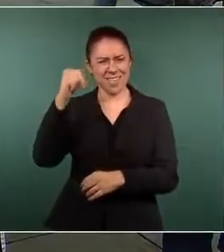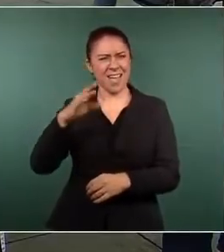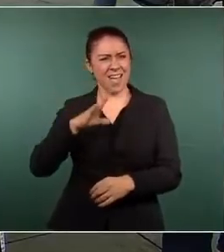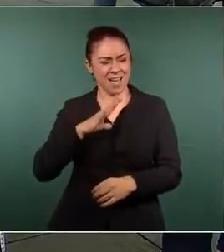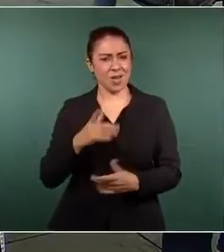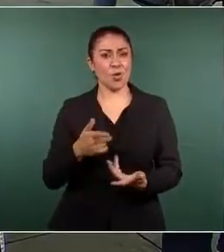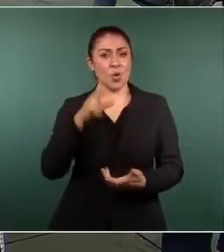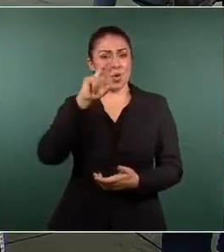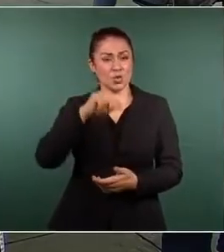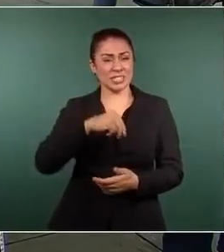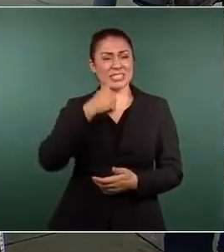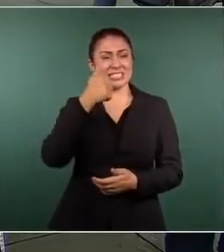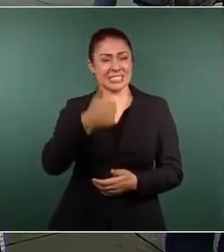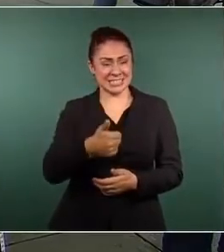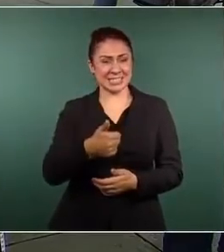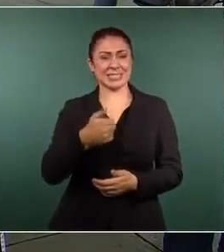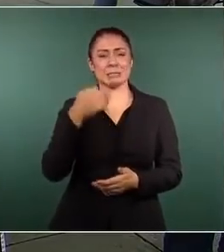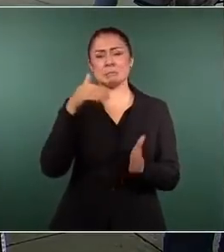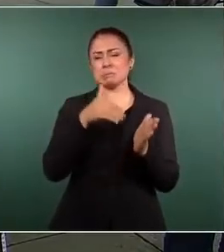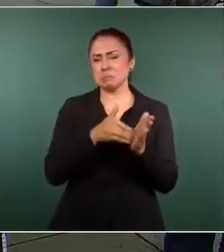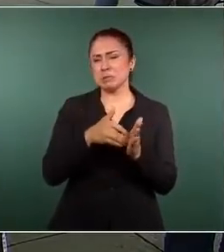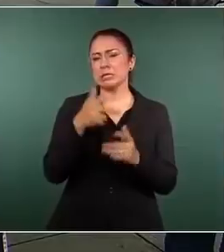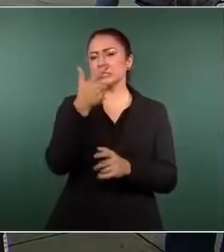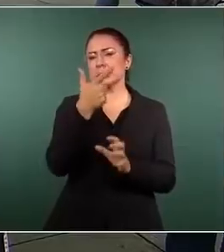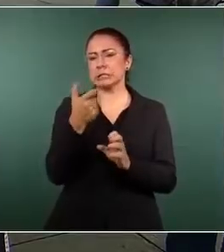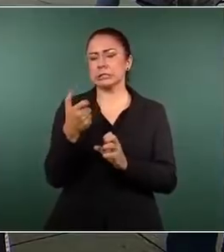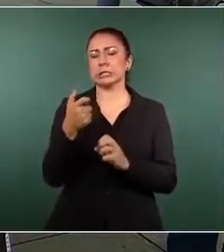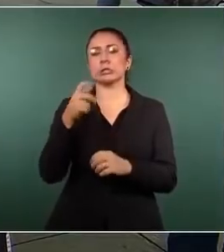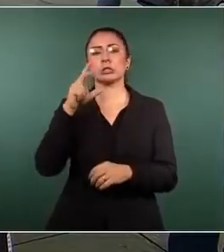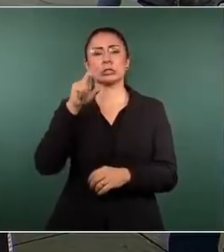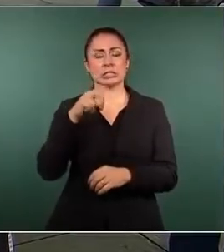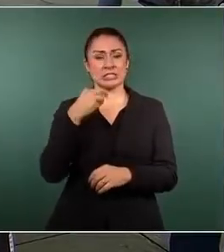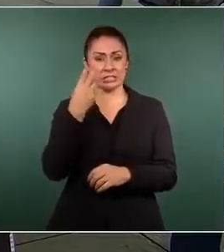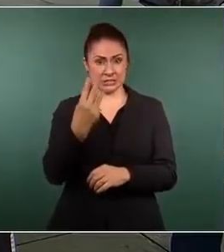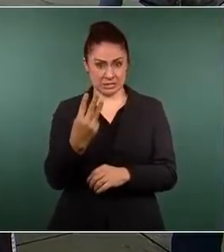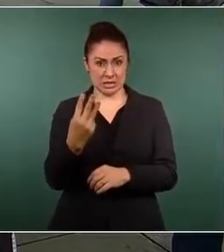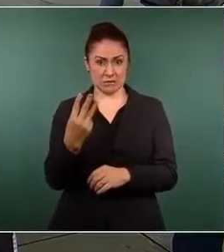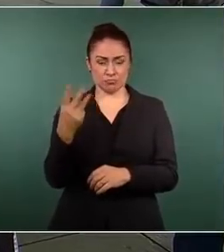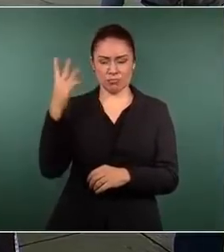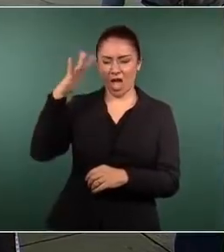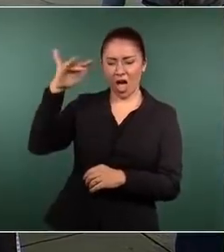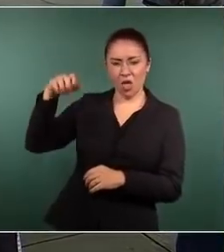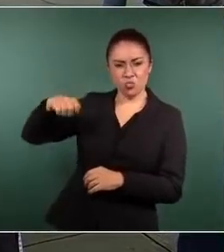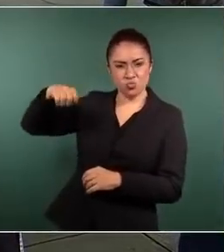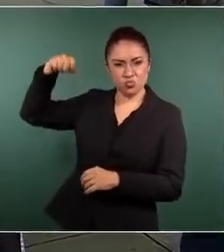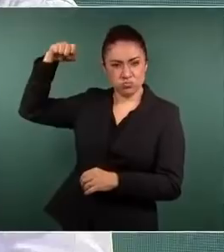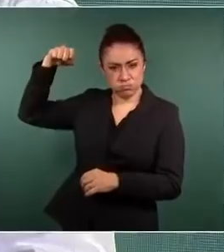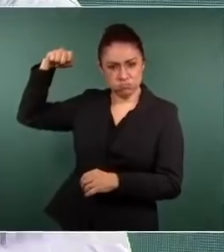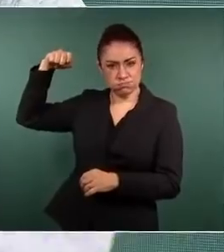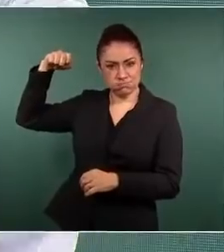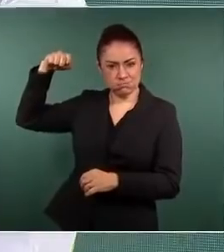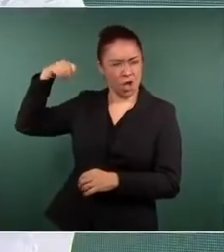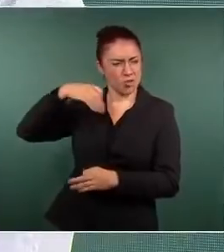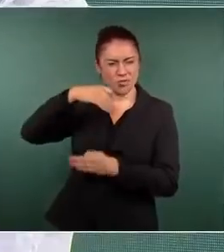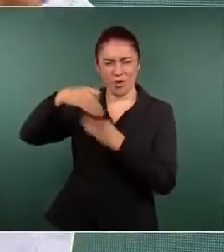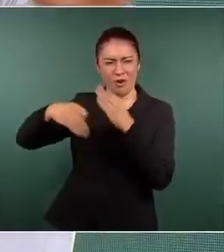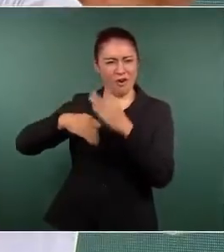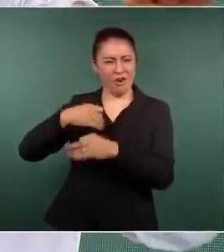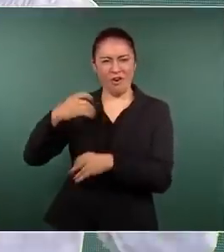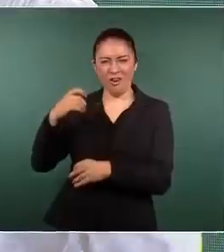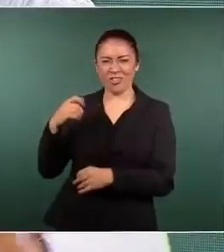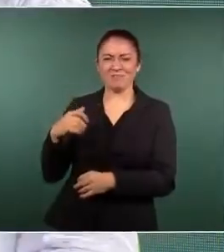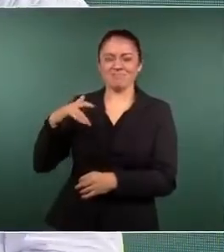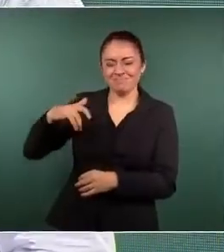86 mil 733 adultos mayores todos los adultos